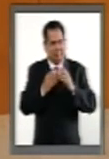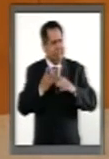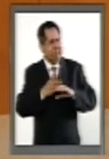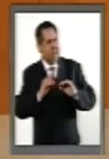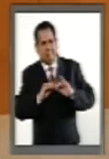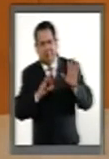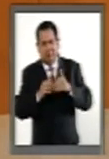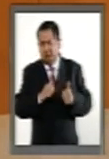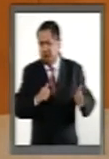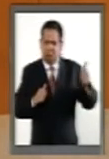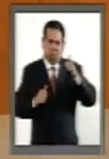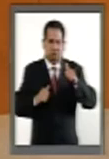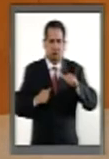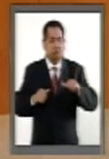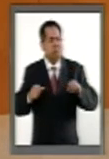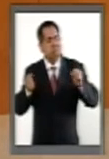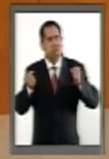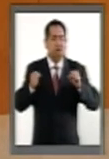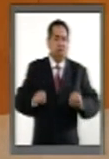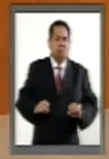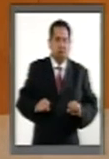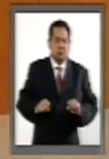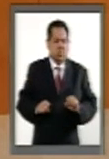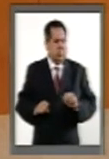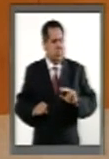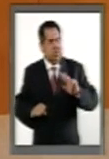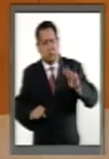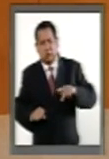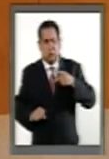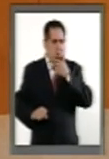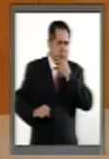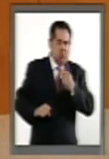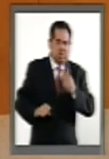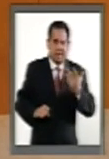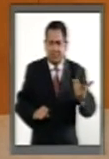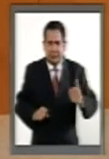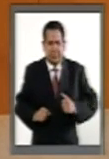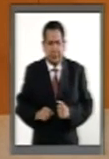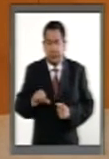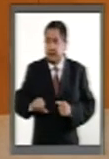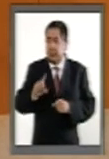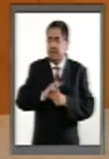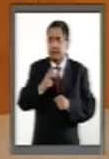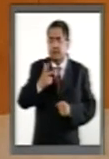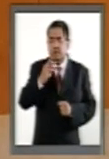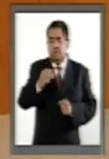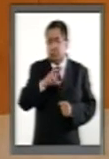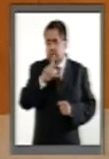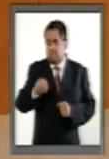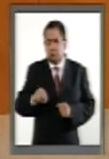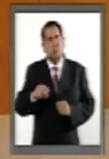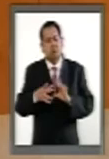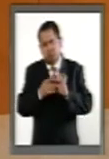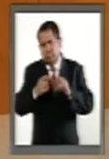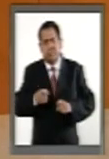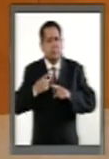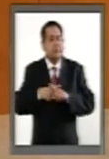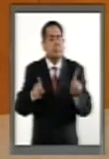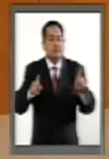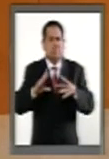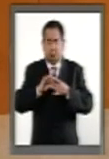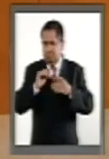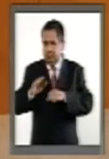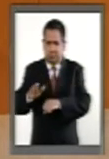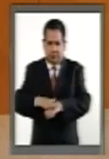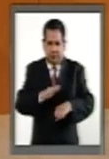claramente, son eminentemente patriarcales. Este 8 de marzo debemos hablar de manera diferente, debemos señalar que